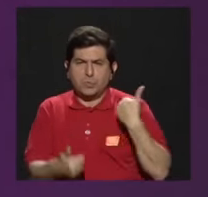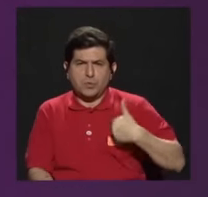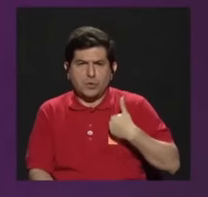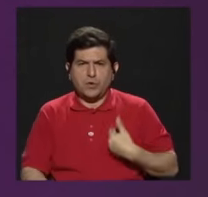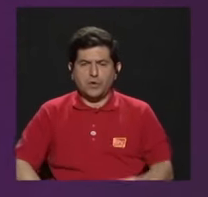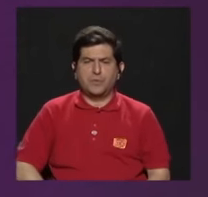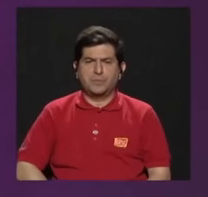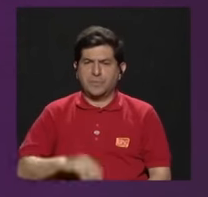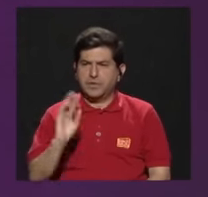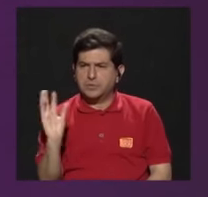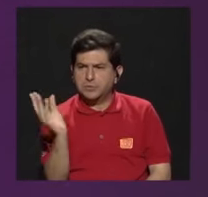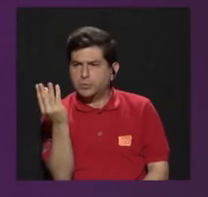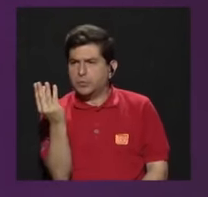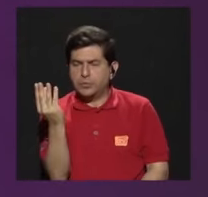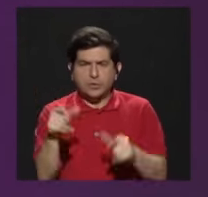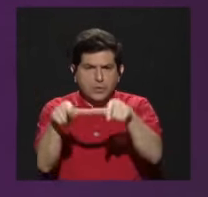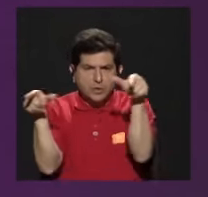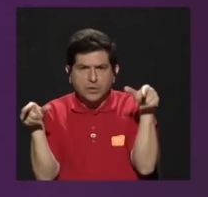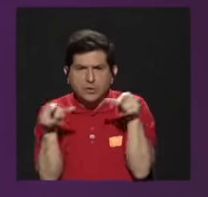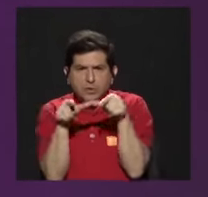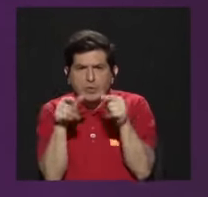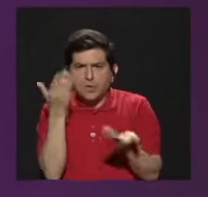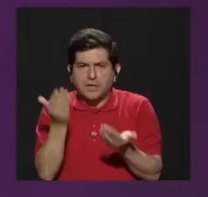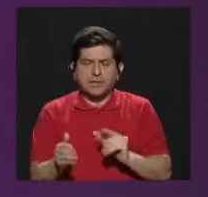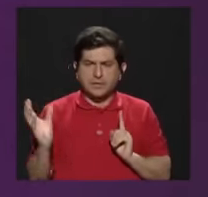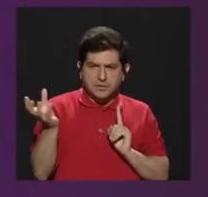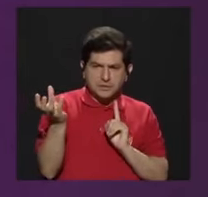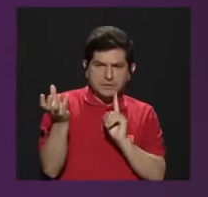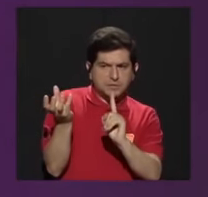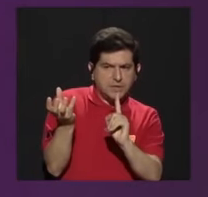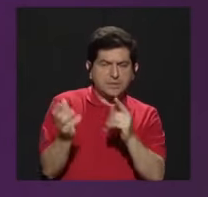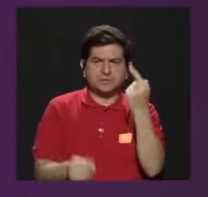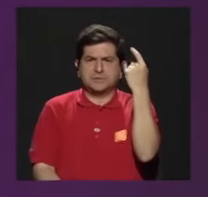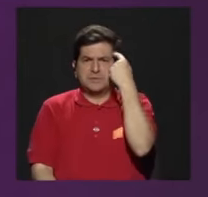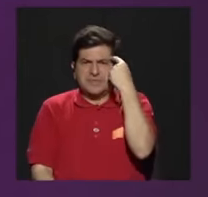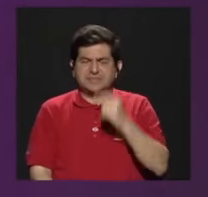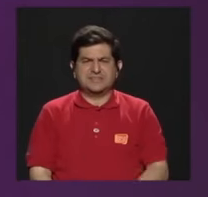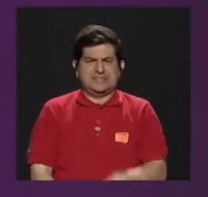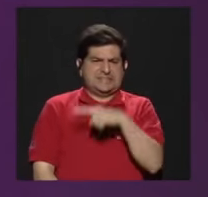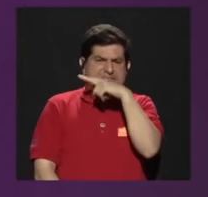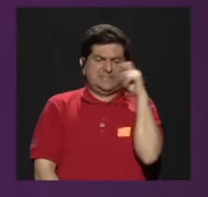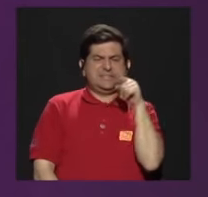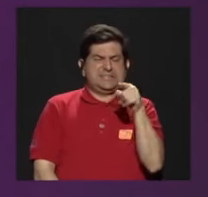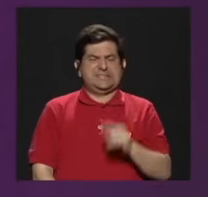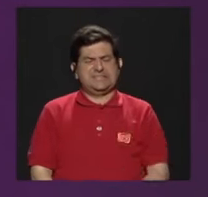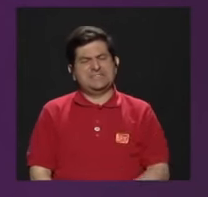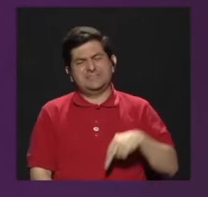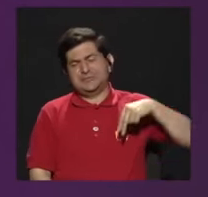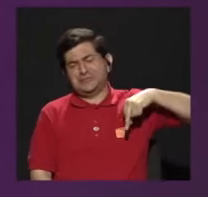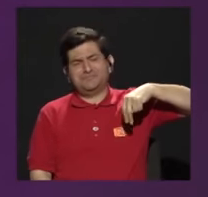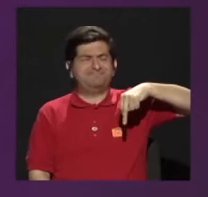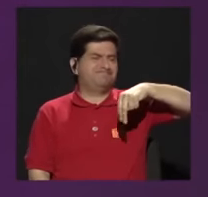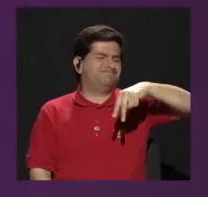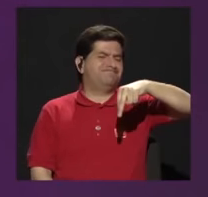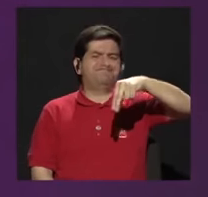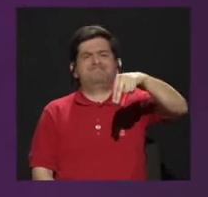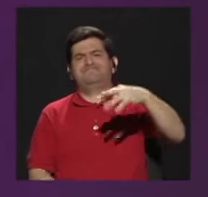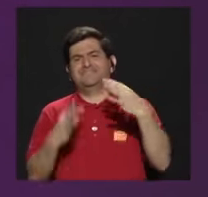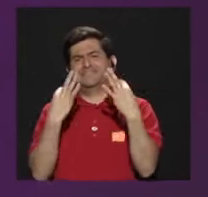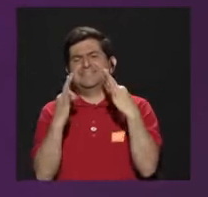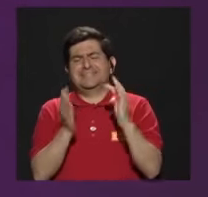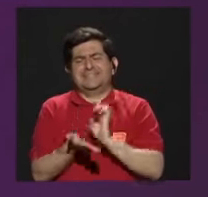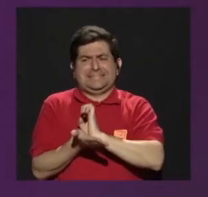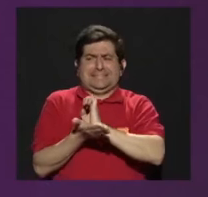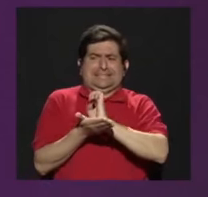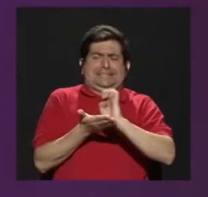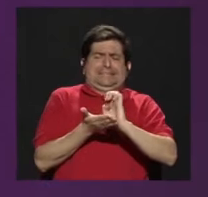hombres reunidos en ciertos lugares, o pensar como, ay, qué feo pasar por ahí, tratar de evitar